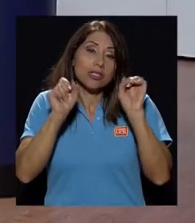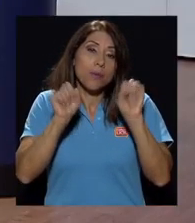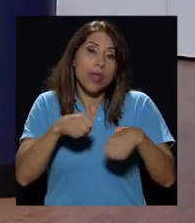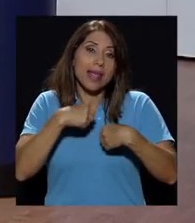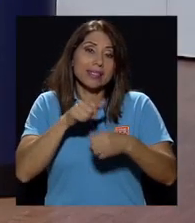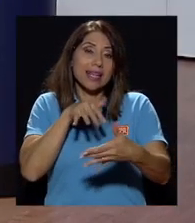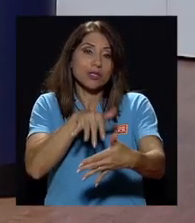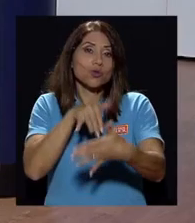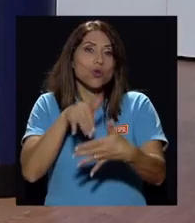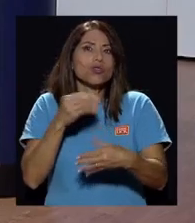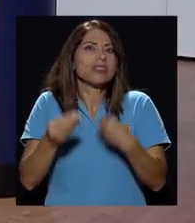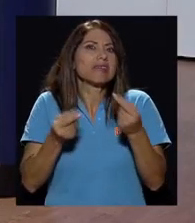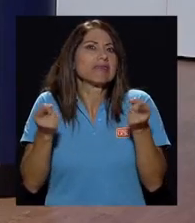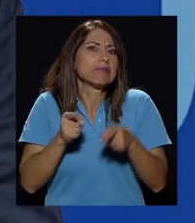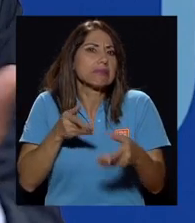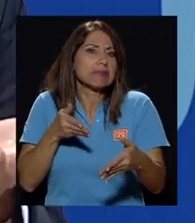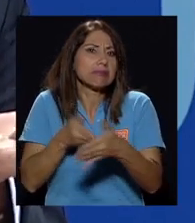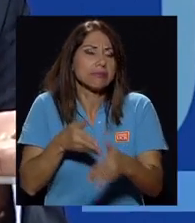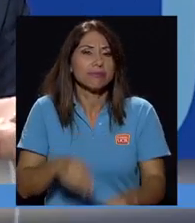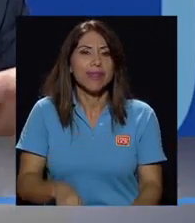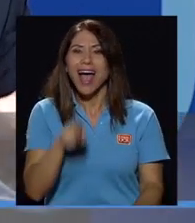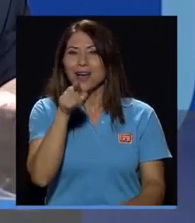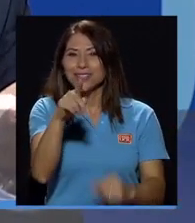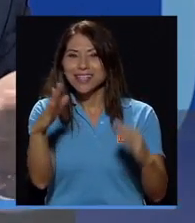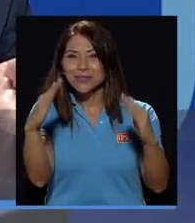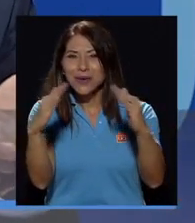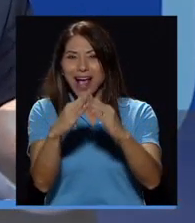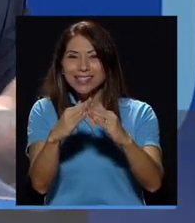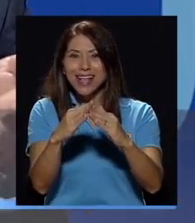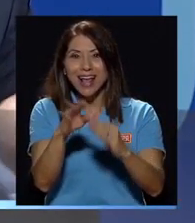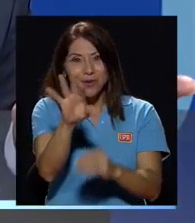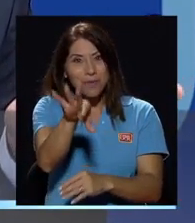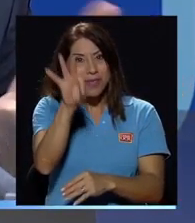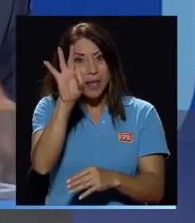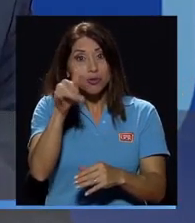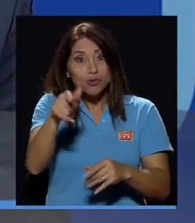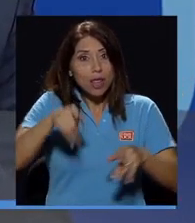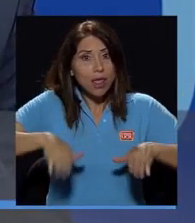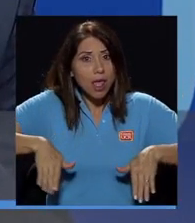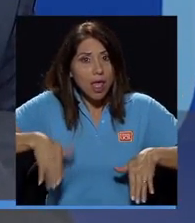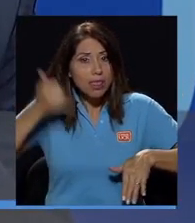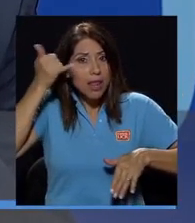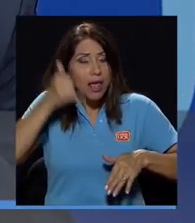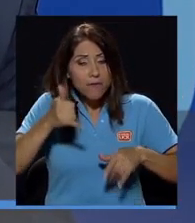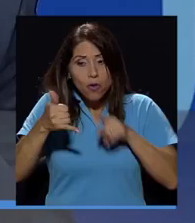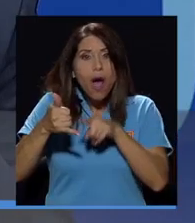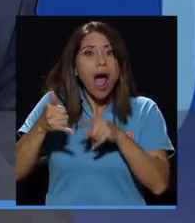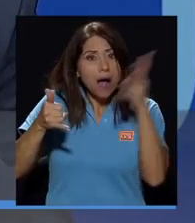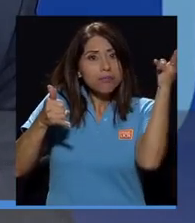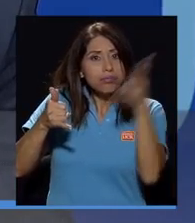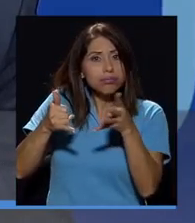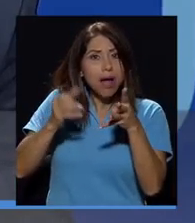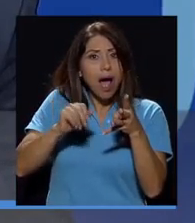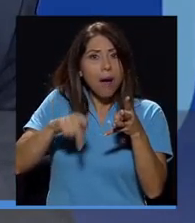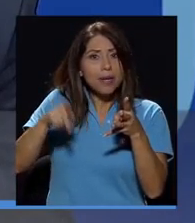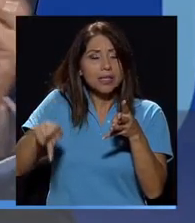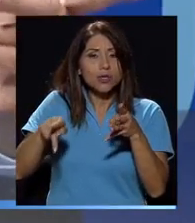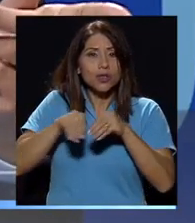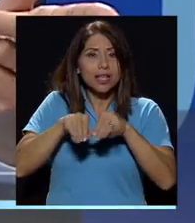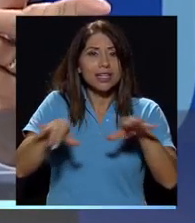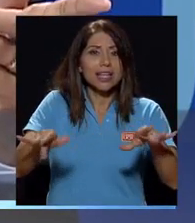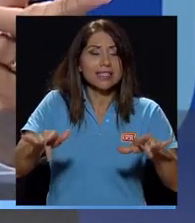muy bien a usted desde su casa entonces lo invitamos a que adquiera si no la ha puesto todavía en su teléfono inteligente la aplicación de la red sismológica nacional